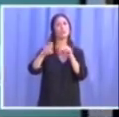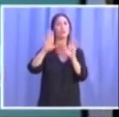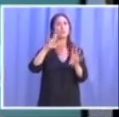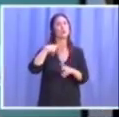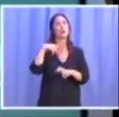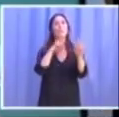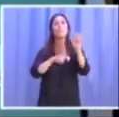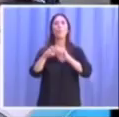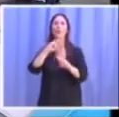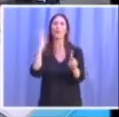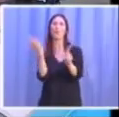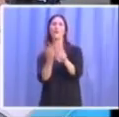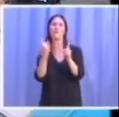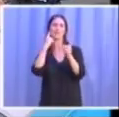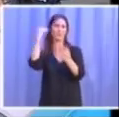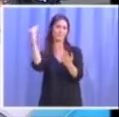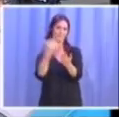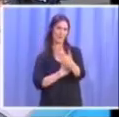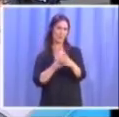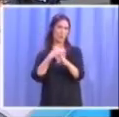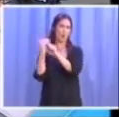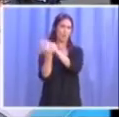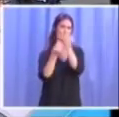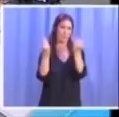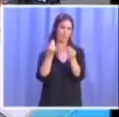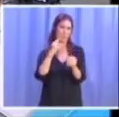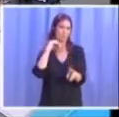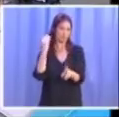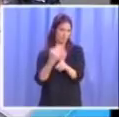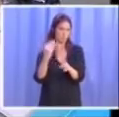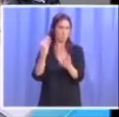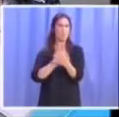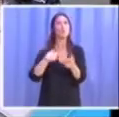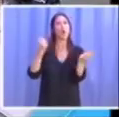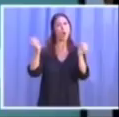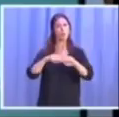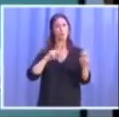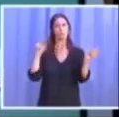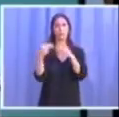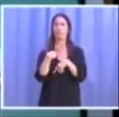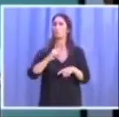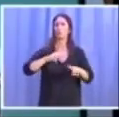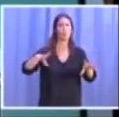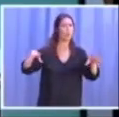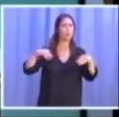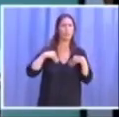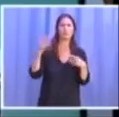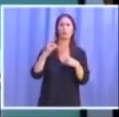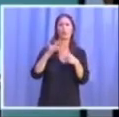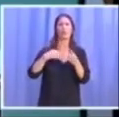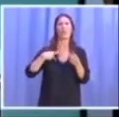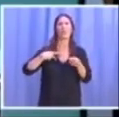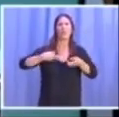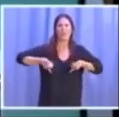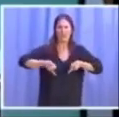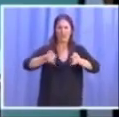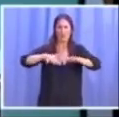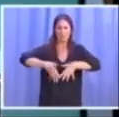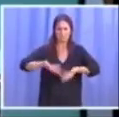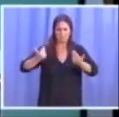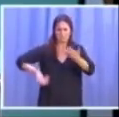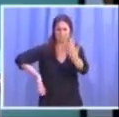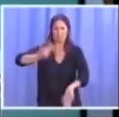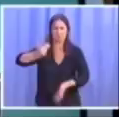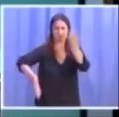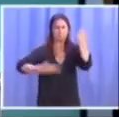evidentemente buscando el menor impacto paisajístico y medioambiental. Estamos de acuerdo con el cierre del anillo. No estamos de acuerdo con abrir en canal la ciudad entera. Nos conformamos